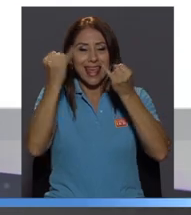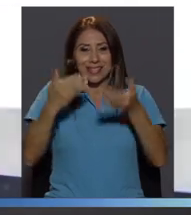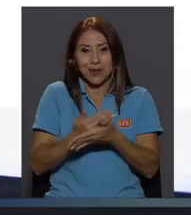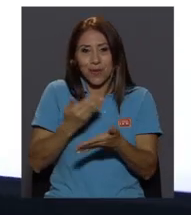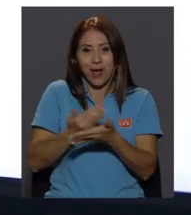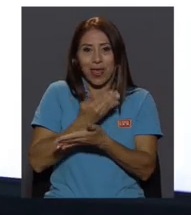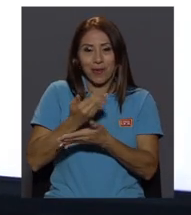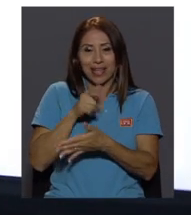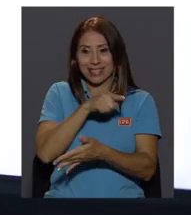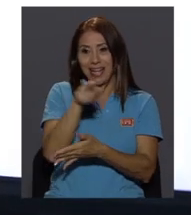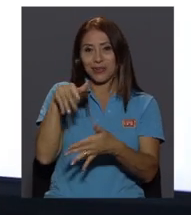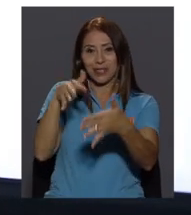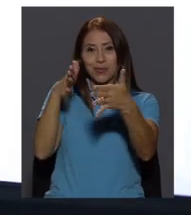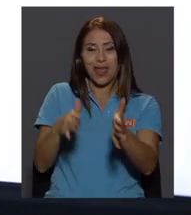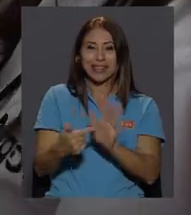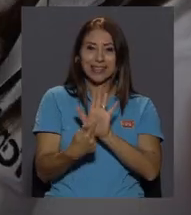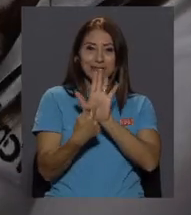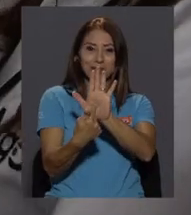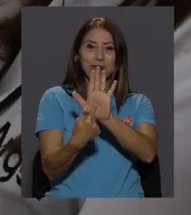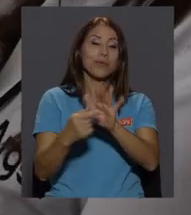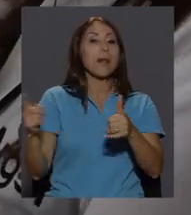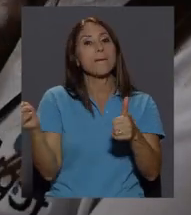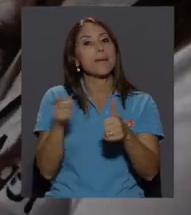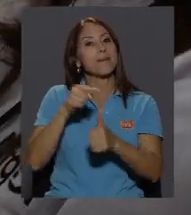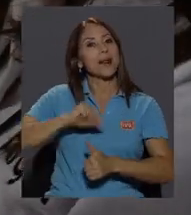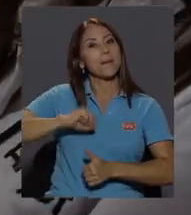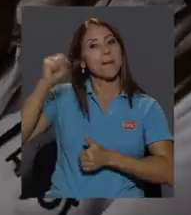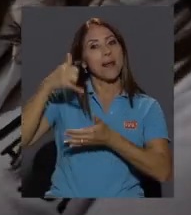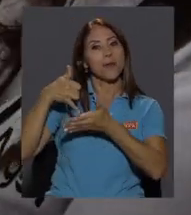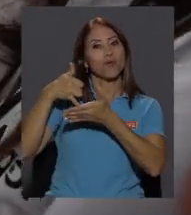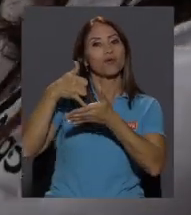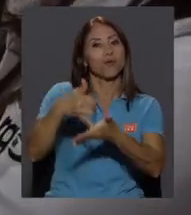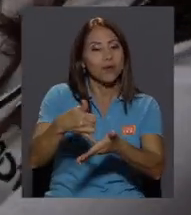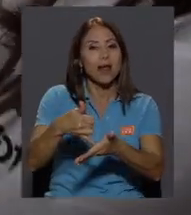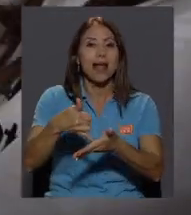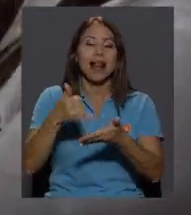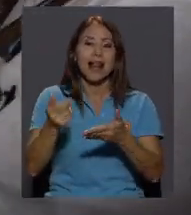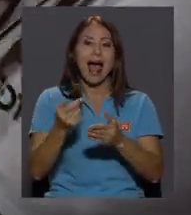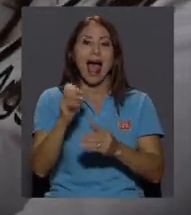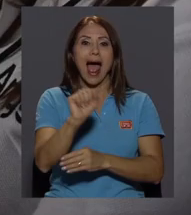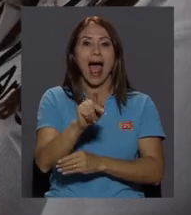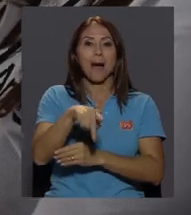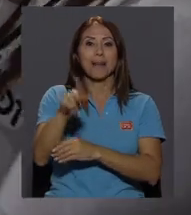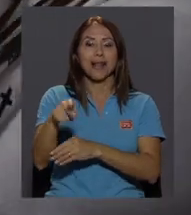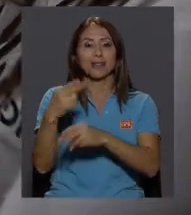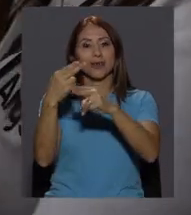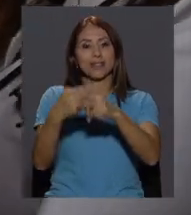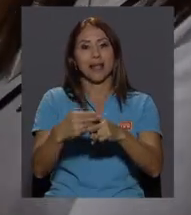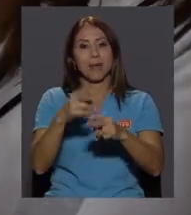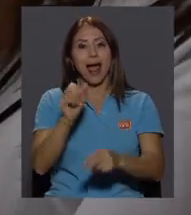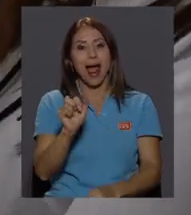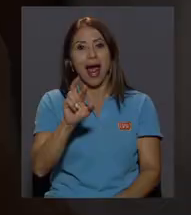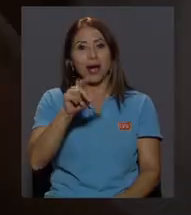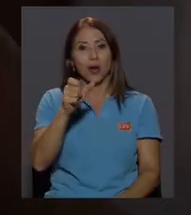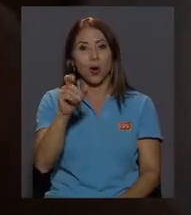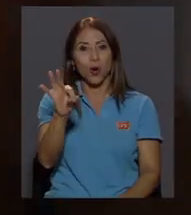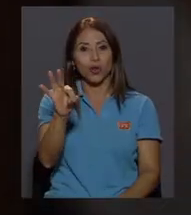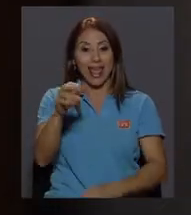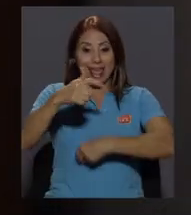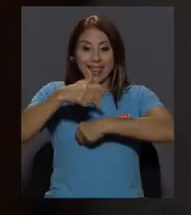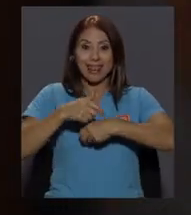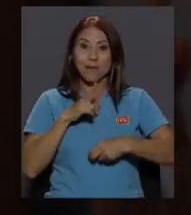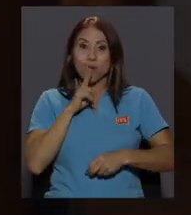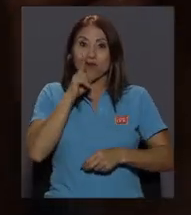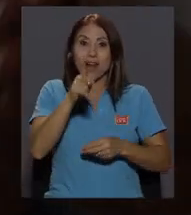expuestas por los estudiantes el primer premio de expoinnova lo obtuvo la aplicación argot que traduce en